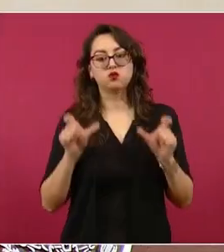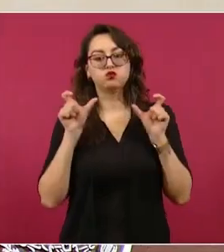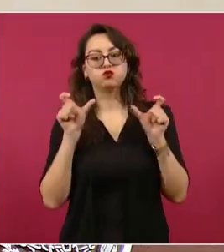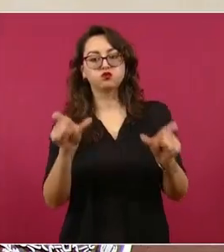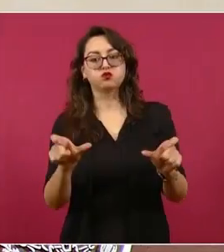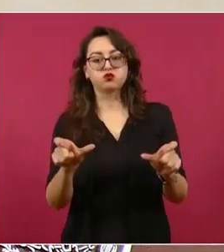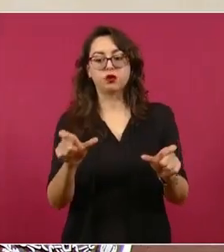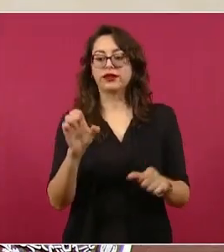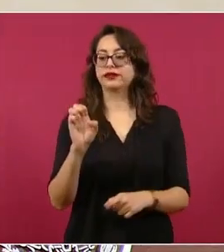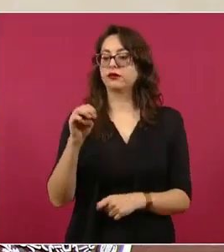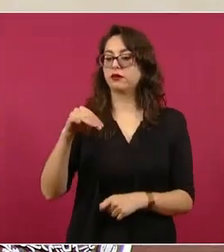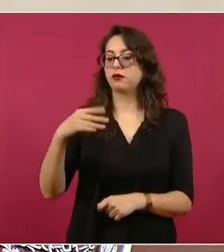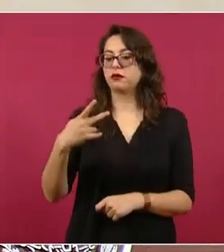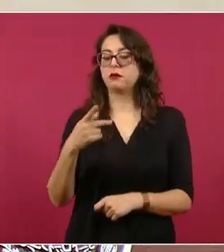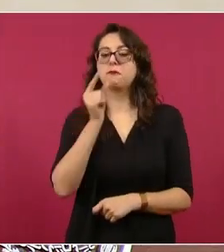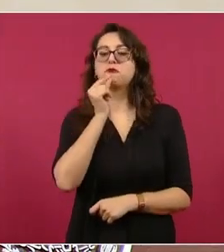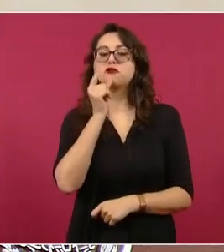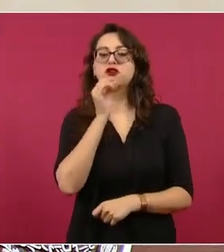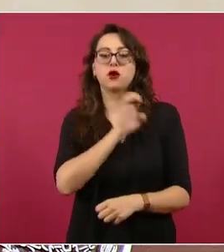8,000